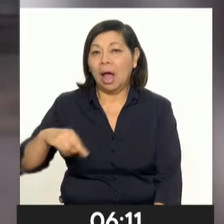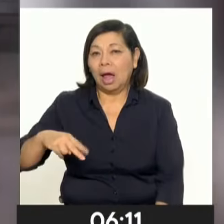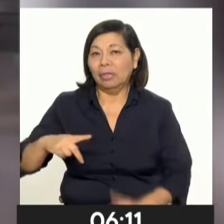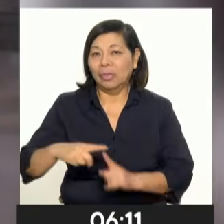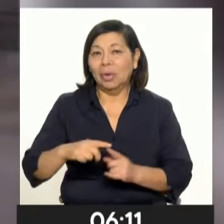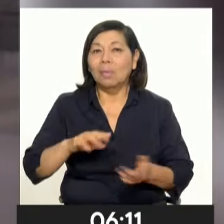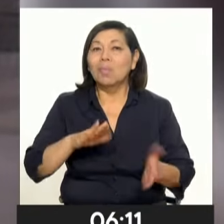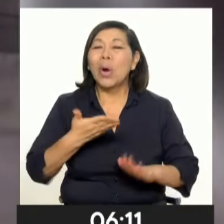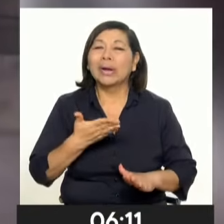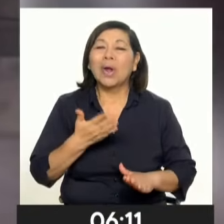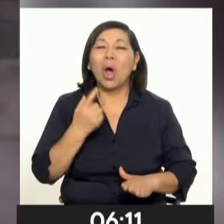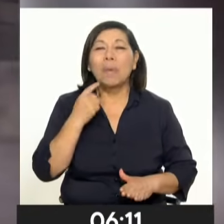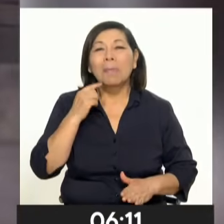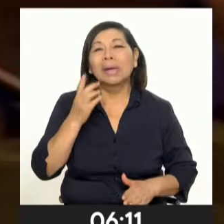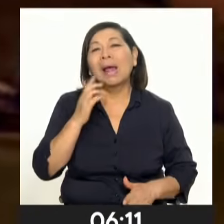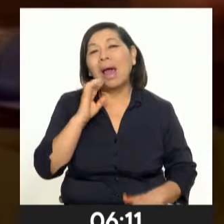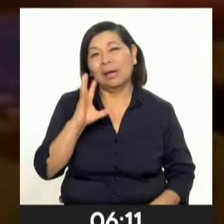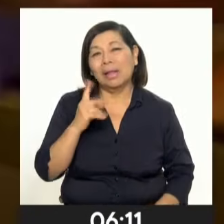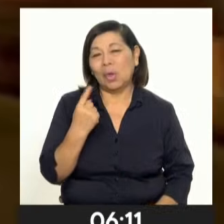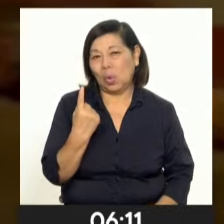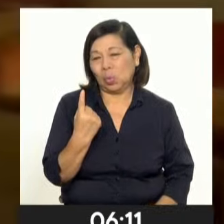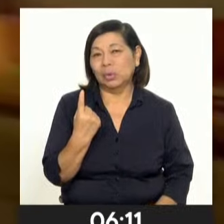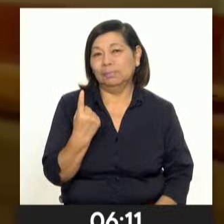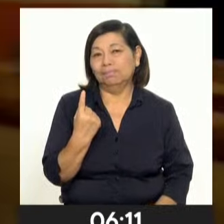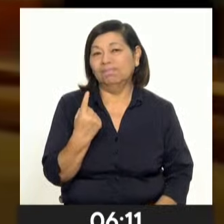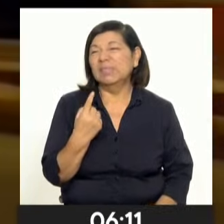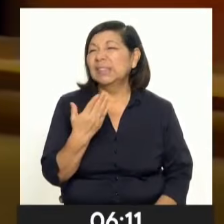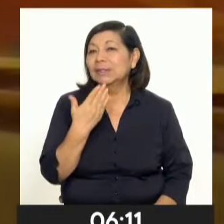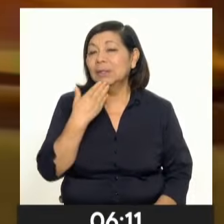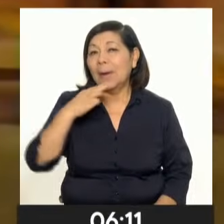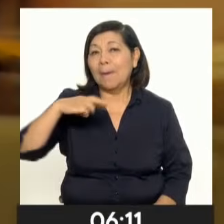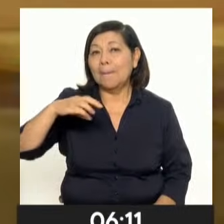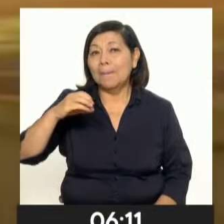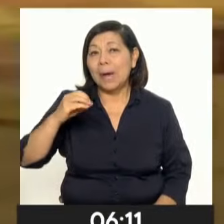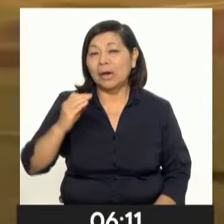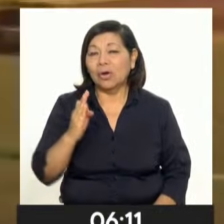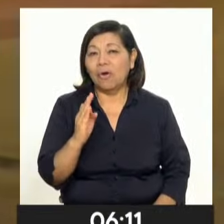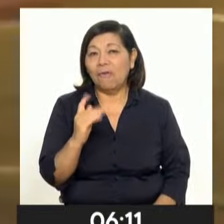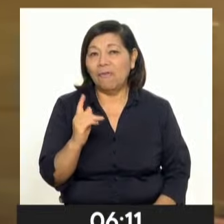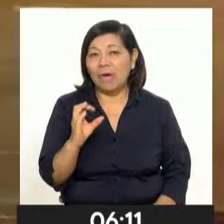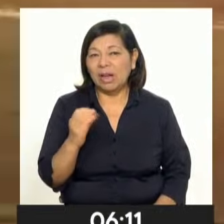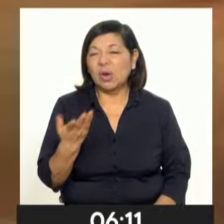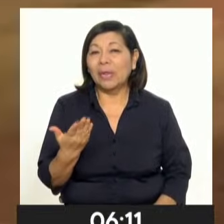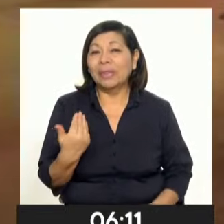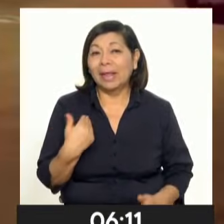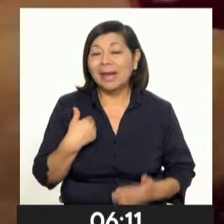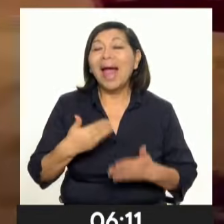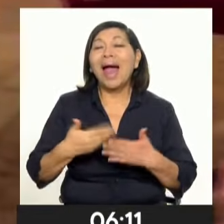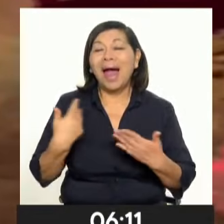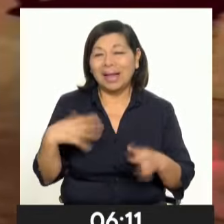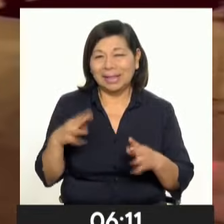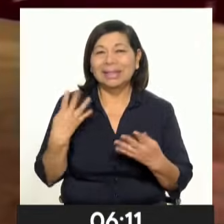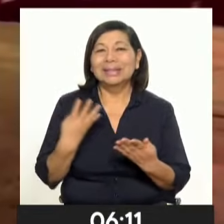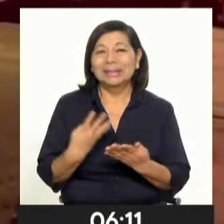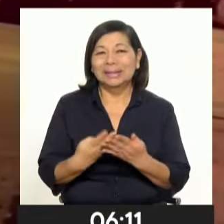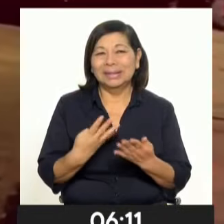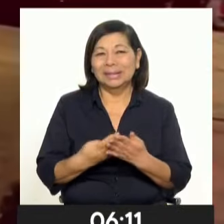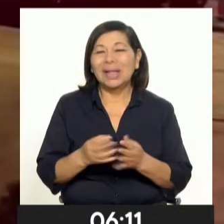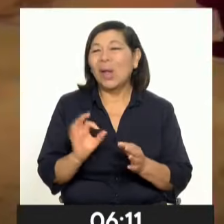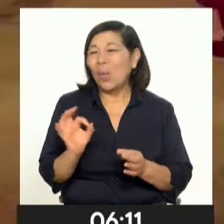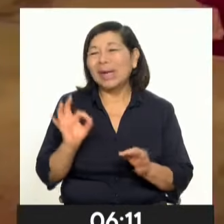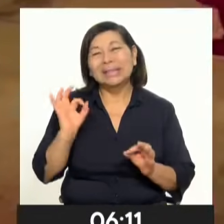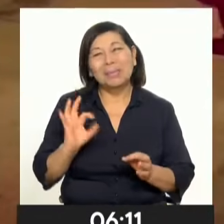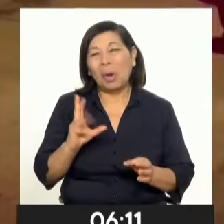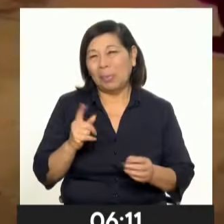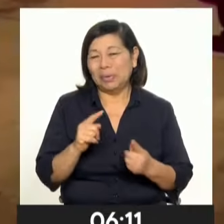donde falleció. Fue identificado como Marcos Falcón Heredia, tenía antecedentes por delitos